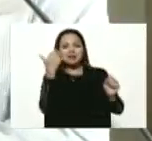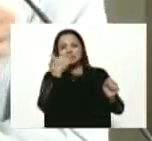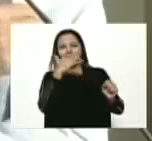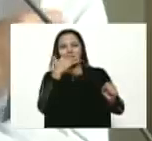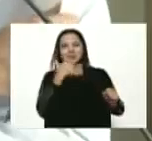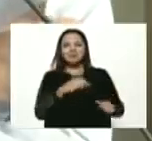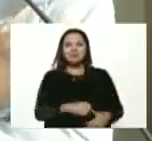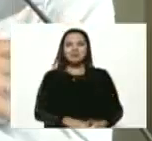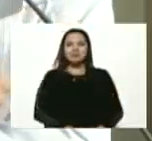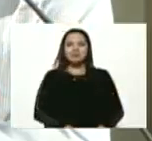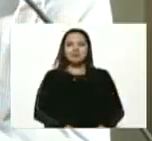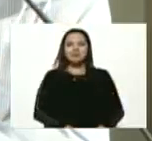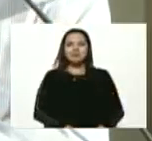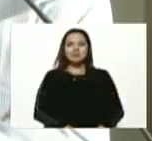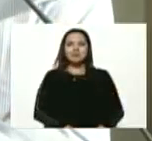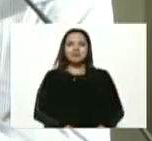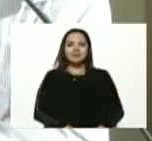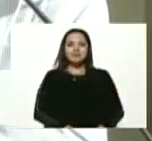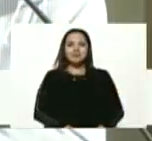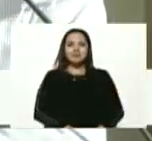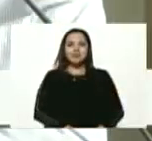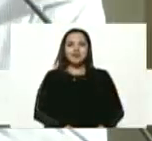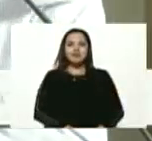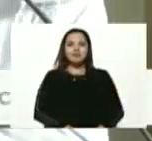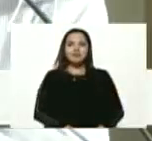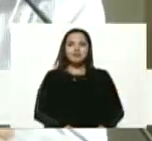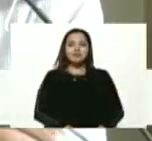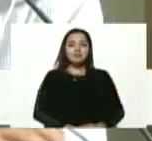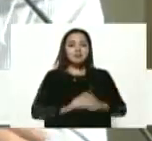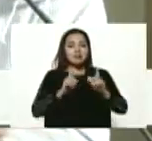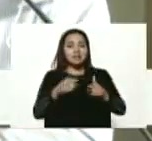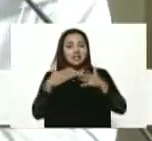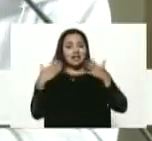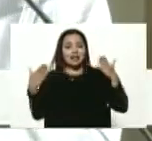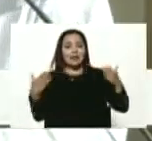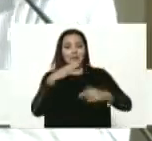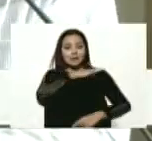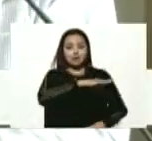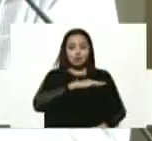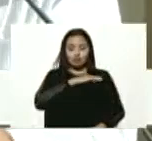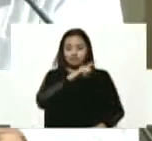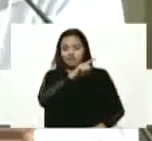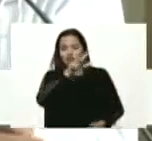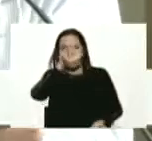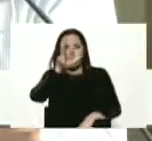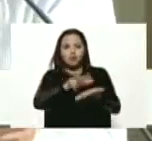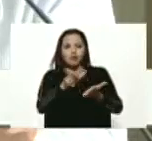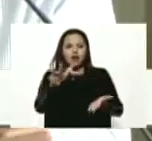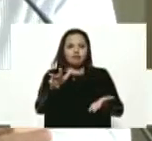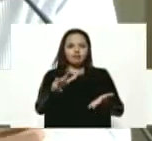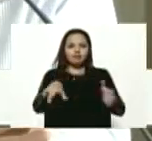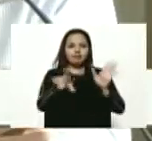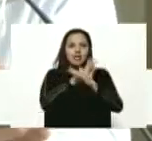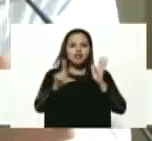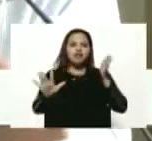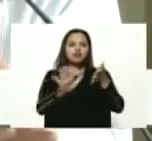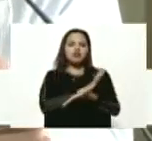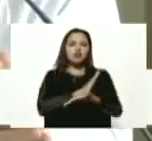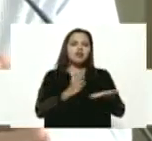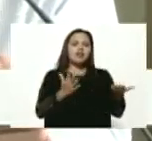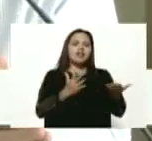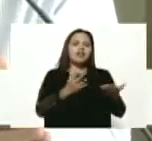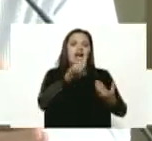en el mismo orden de ideas, presidente, con la gran misión, usted aprobó el decreto de los rubros de guerra, que son